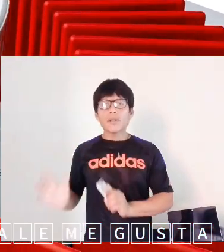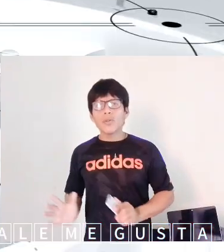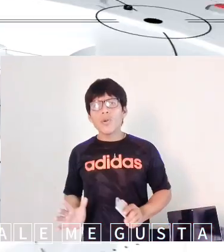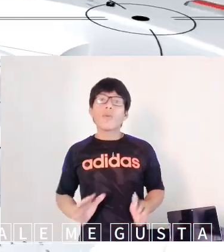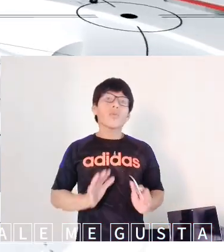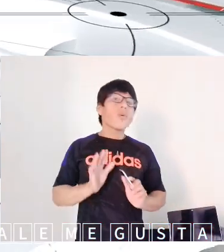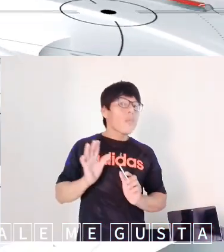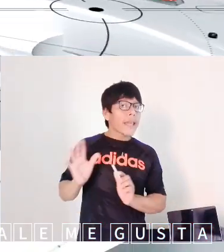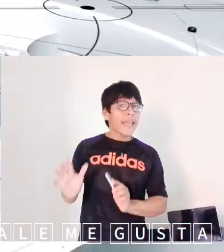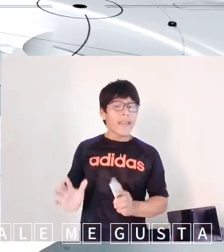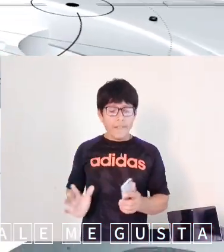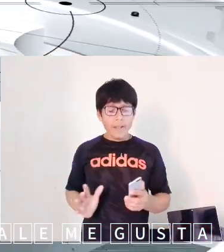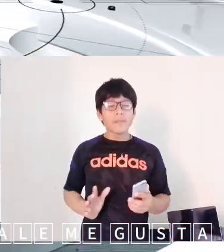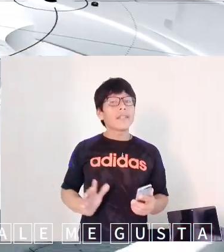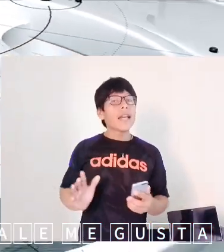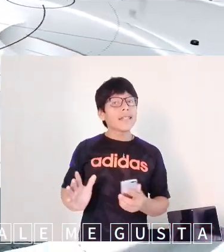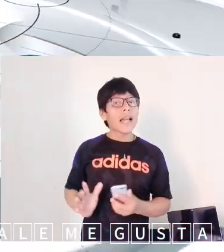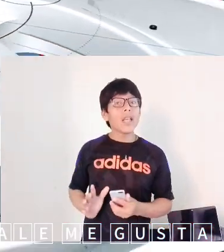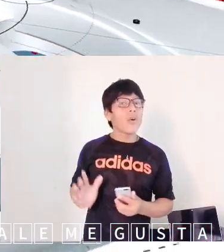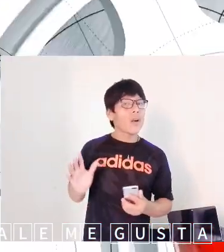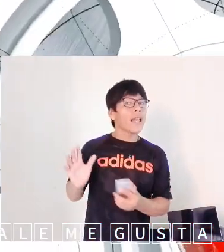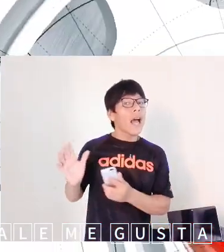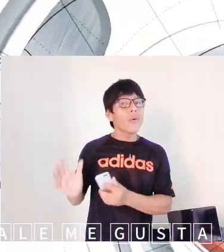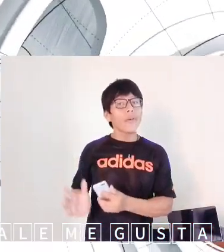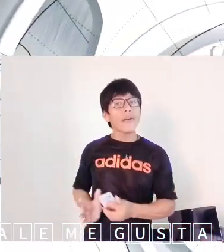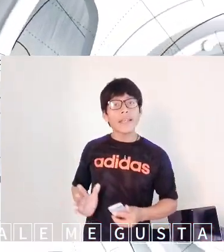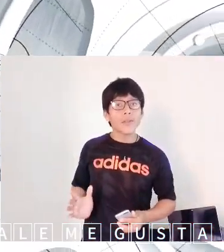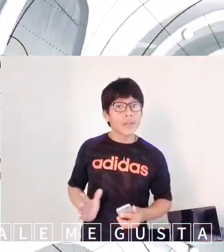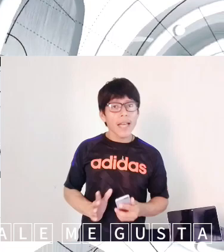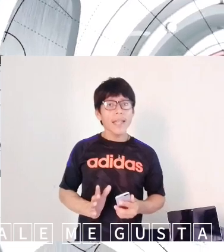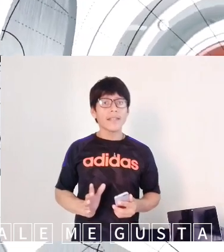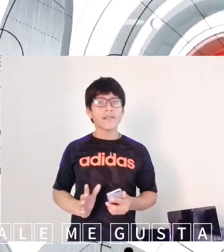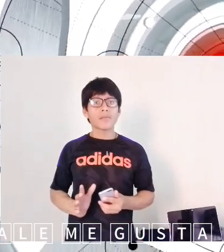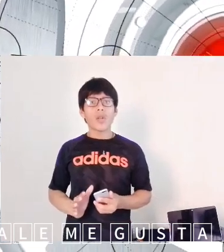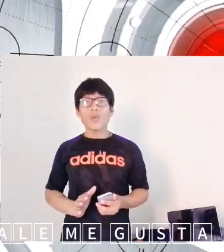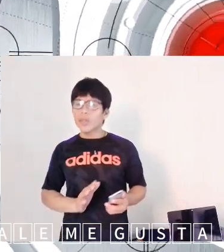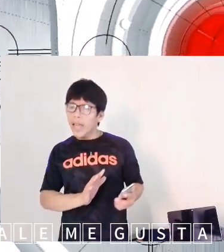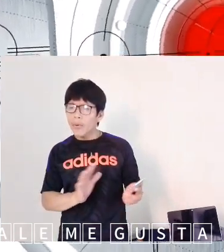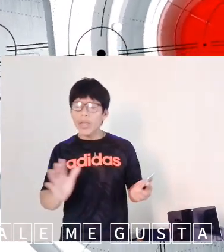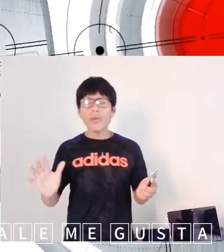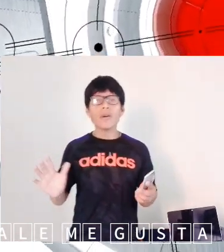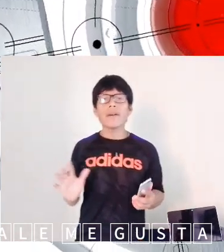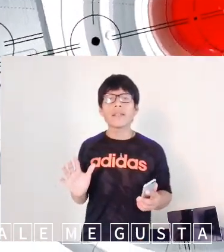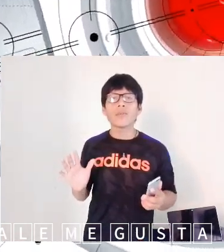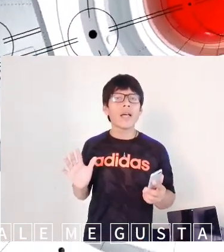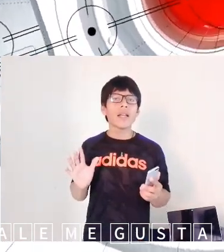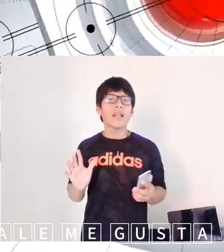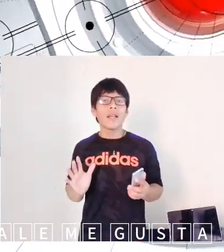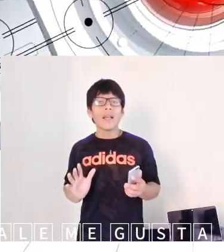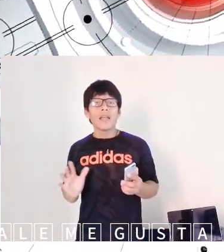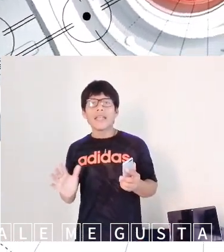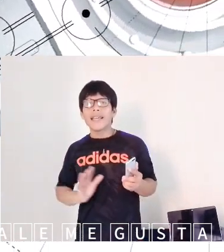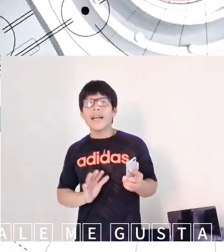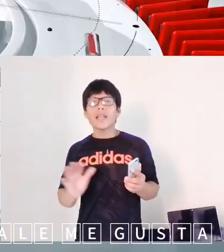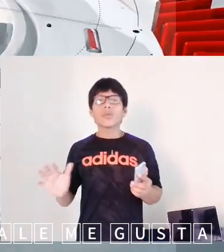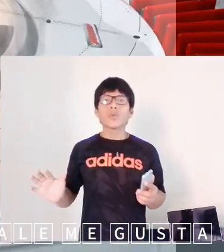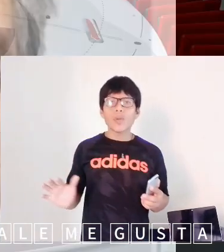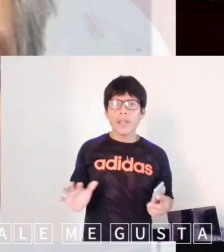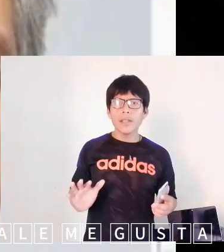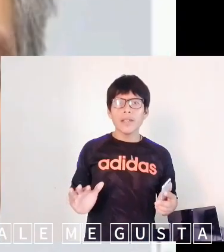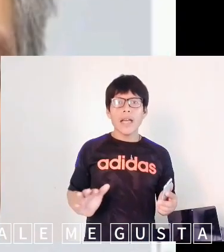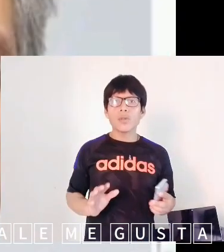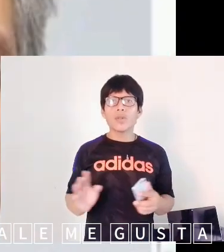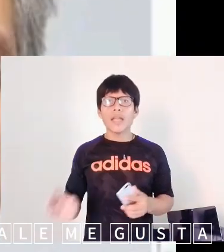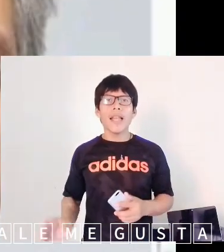buen patrón, como todo buen jefe, ya salió Claudio X González. Claro que no iba a abandonar y dejar a